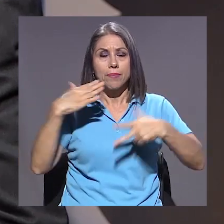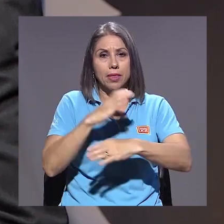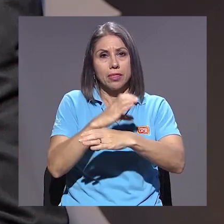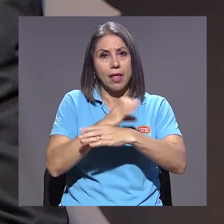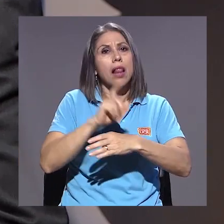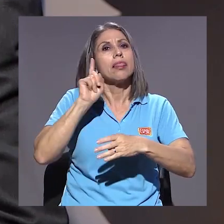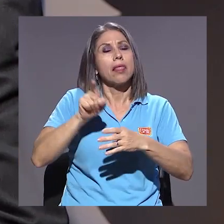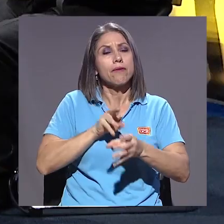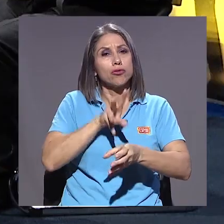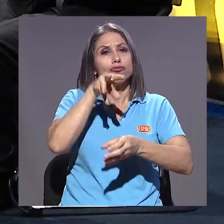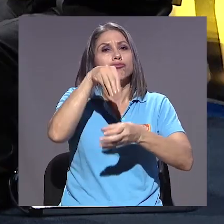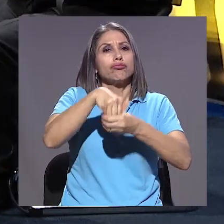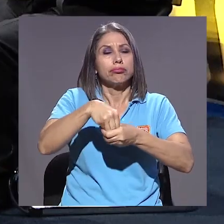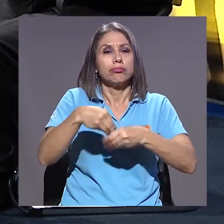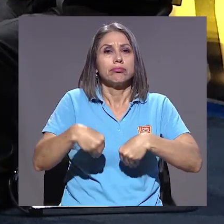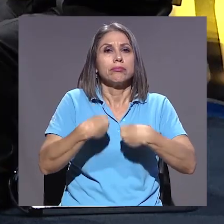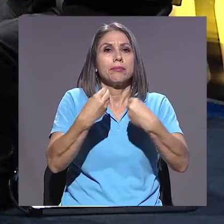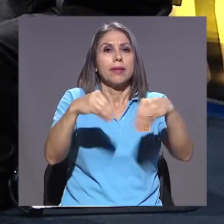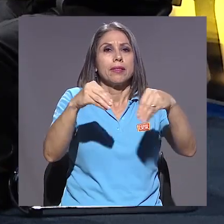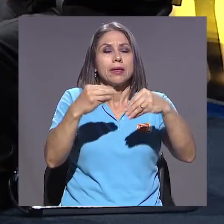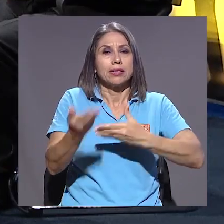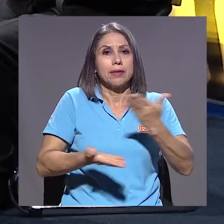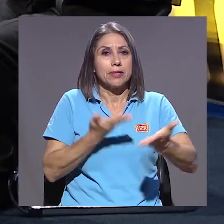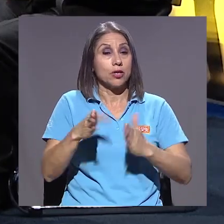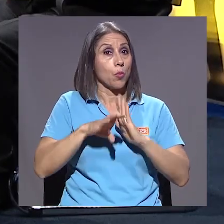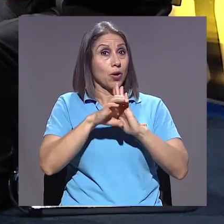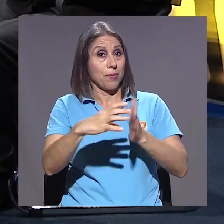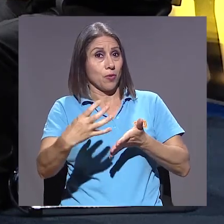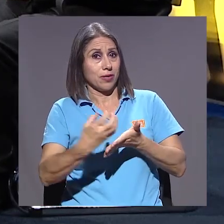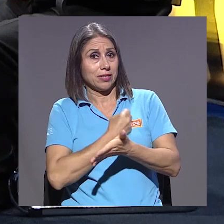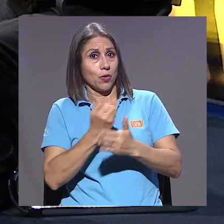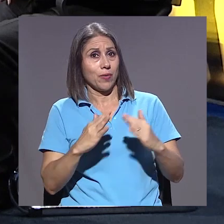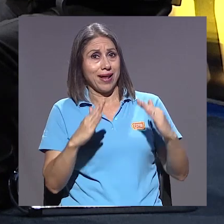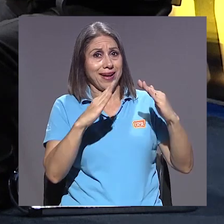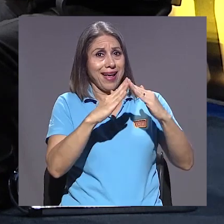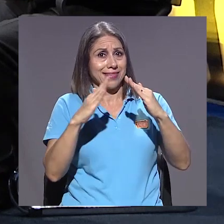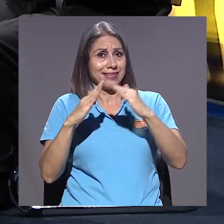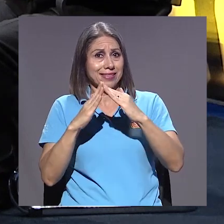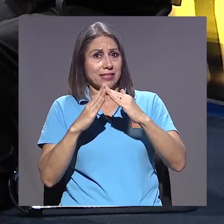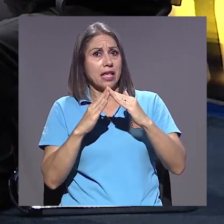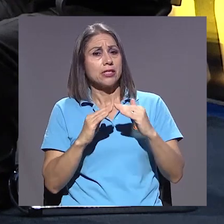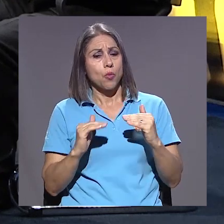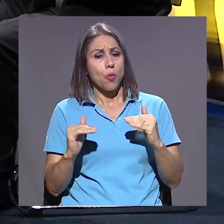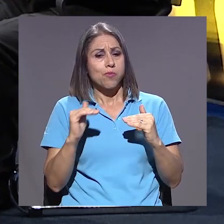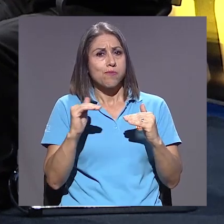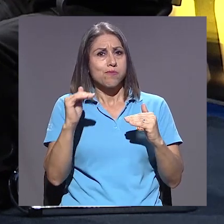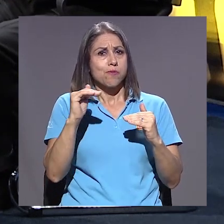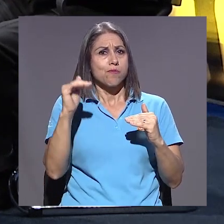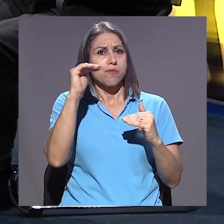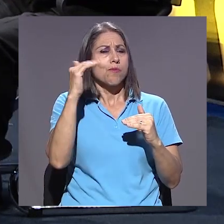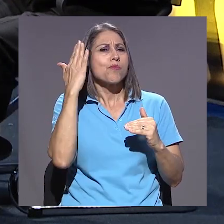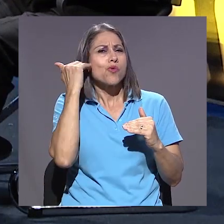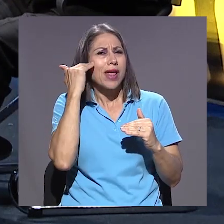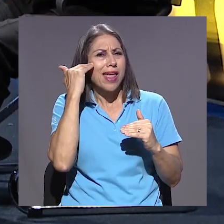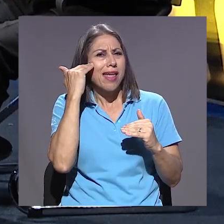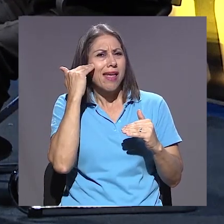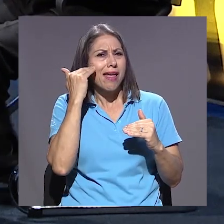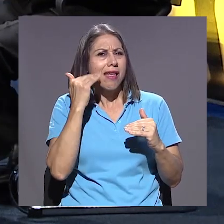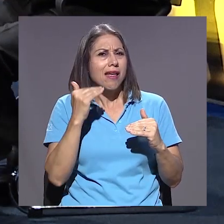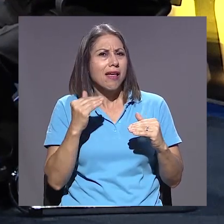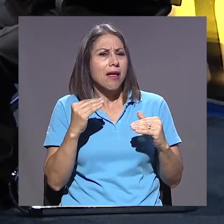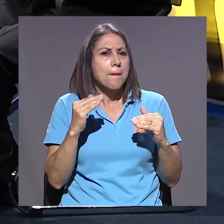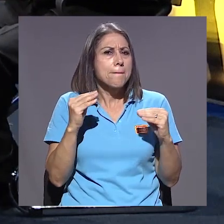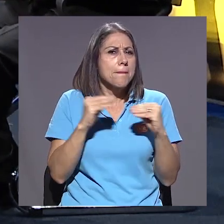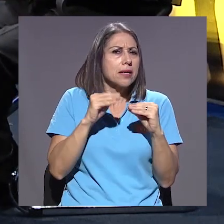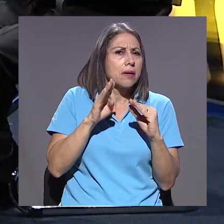en la prestación de servicio. En el caso de la tarifa residencial, que es escalonada, ¿por qué es escalonada y por qué tiene un mínimo? Vamos a ver,